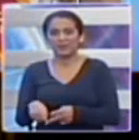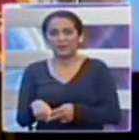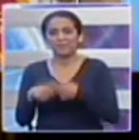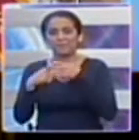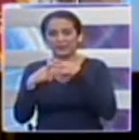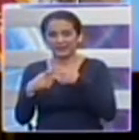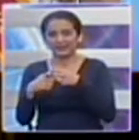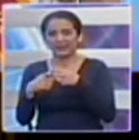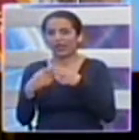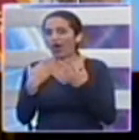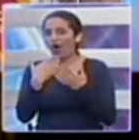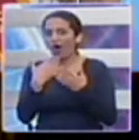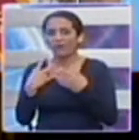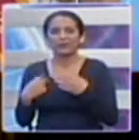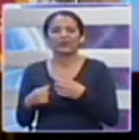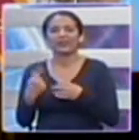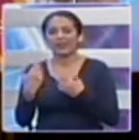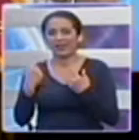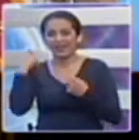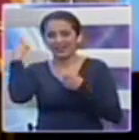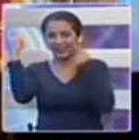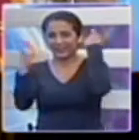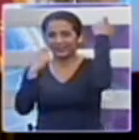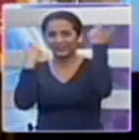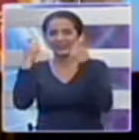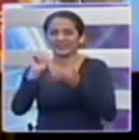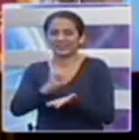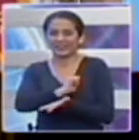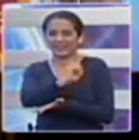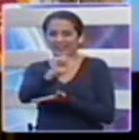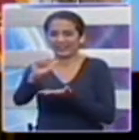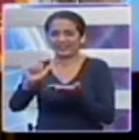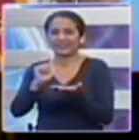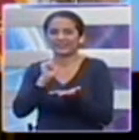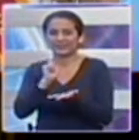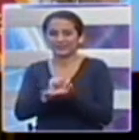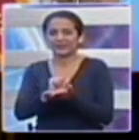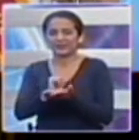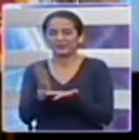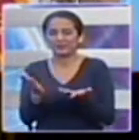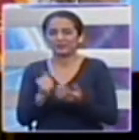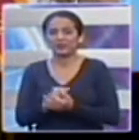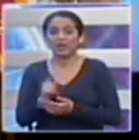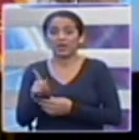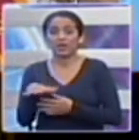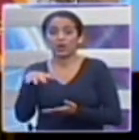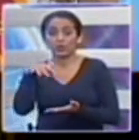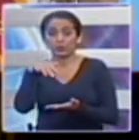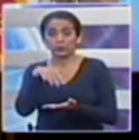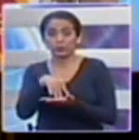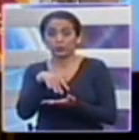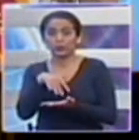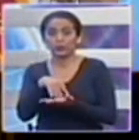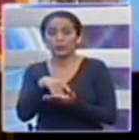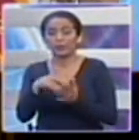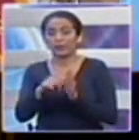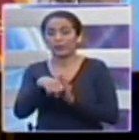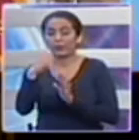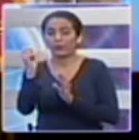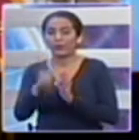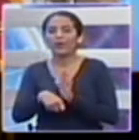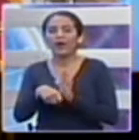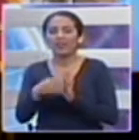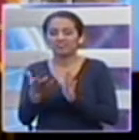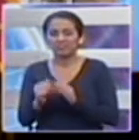196 años de independencia de la capital Azuaya. Doménica es estudiante de Derecho, modelo,